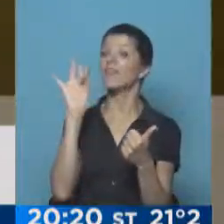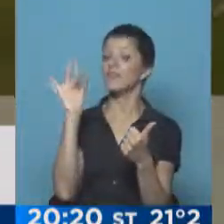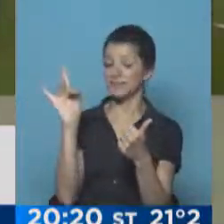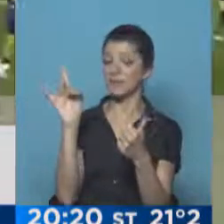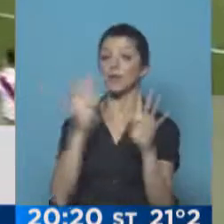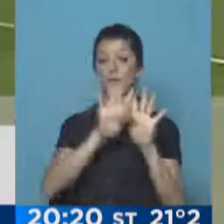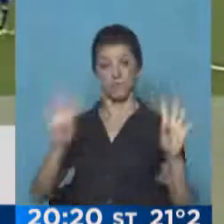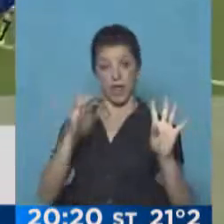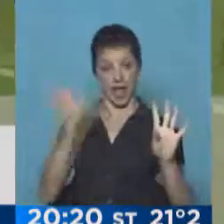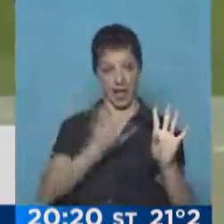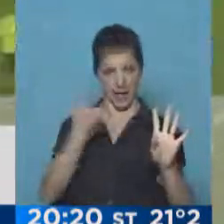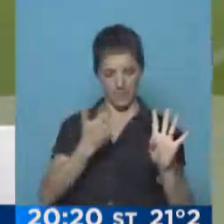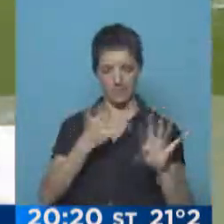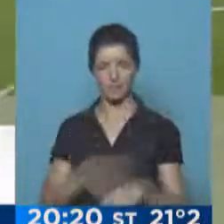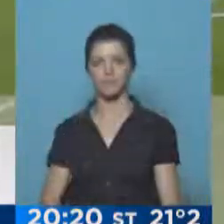tapado.